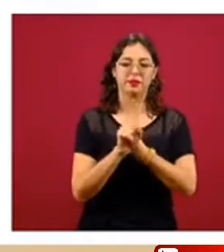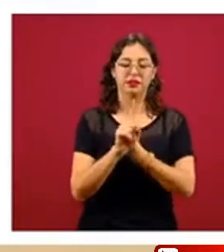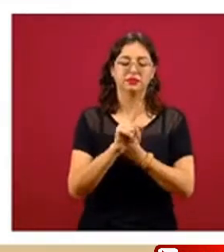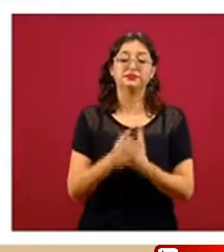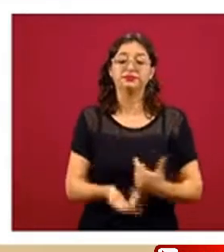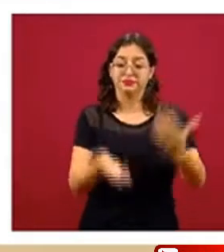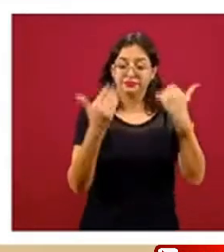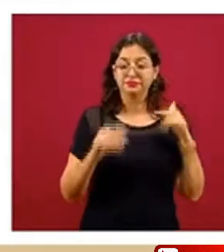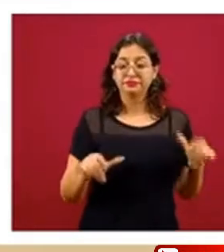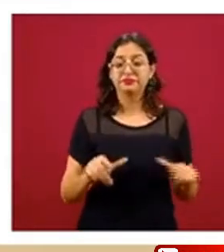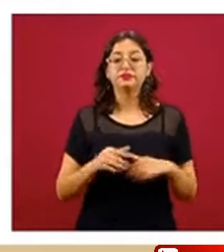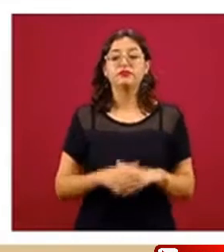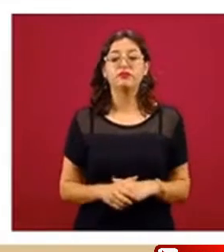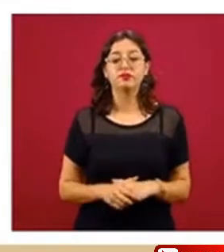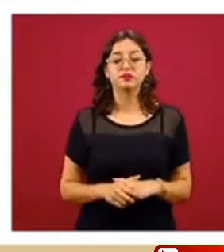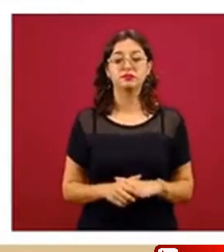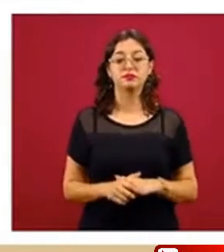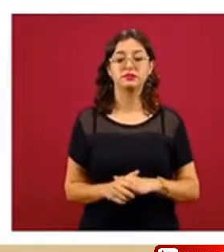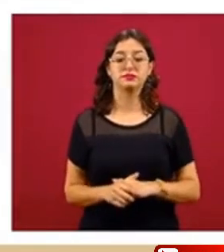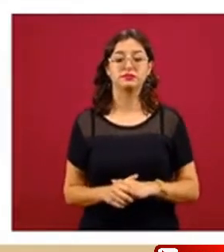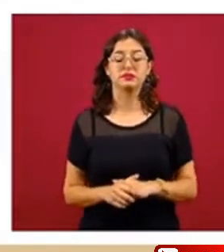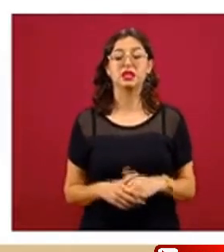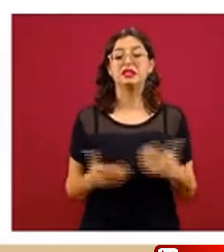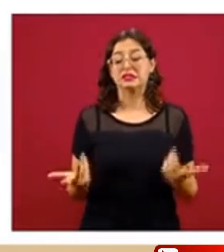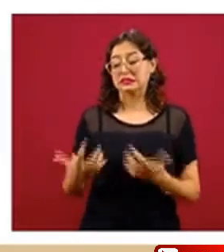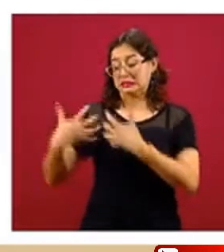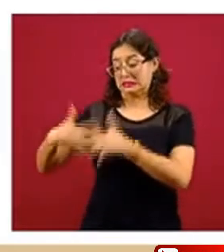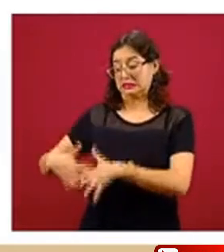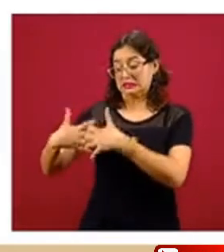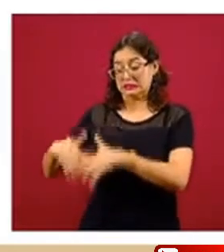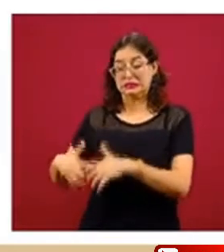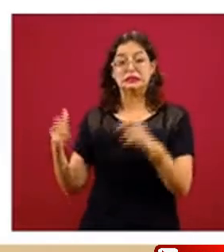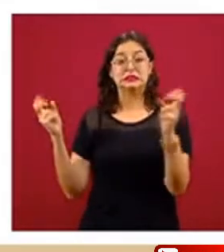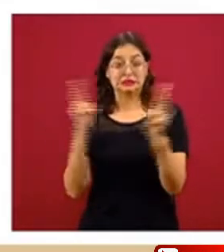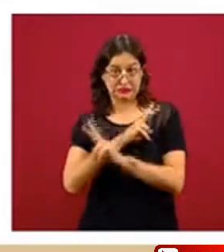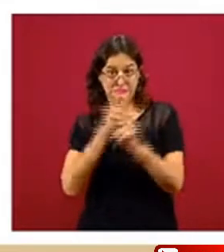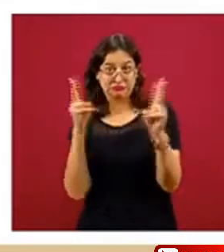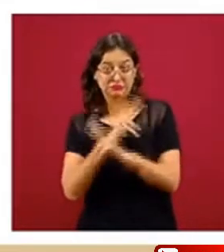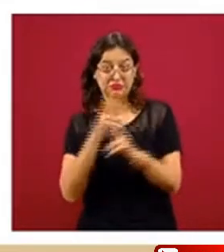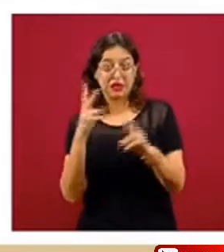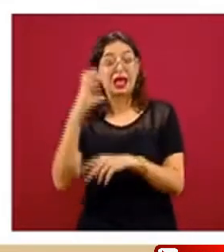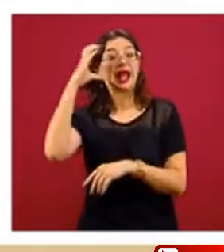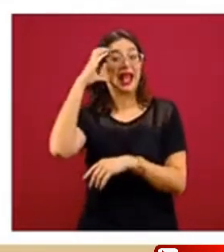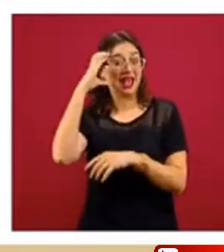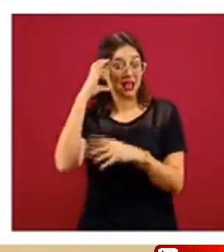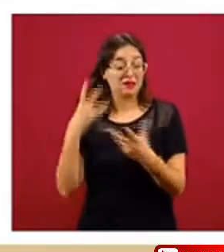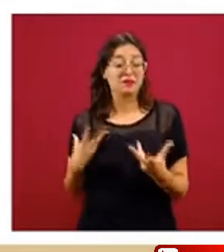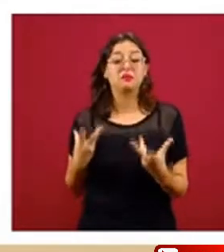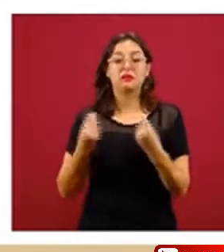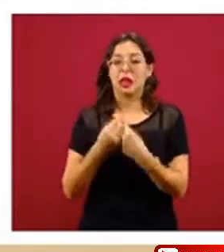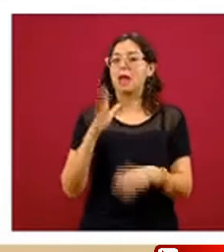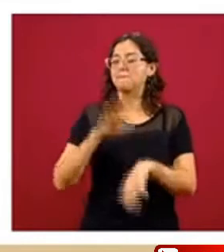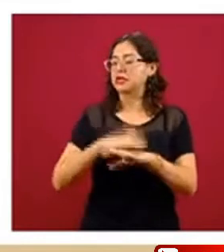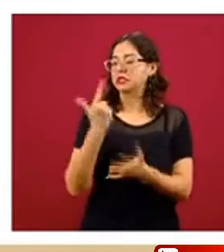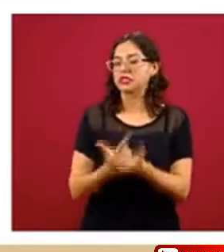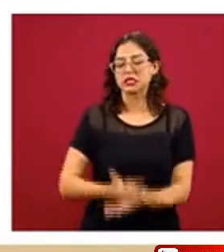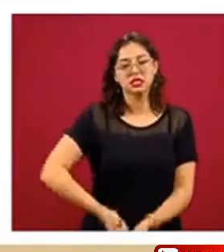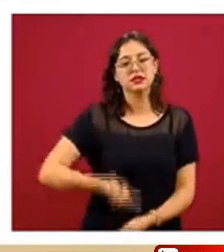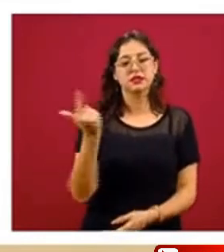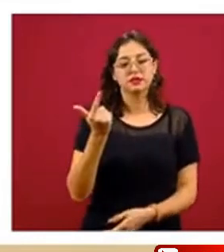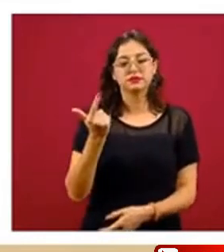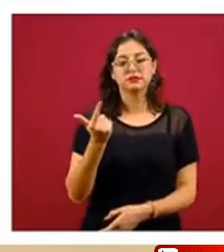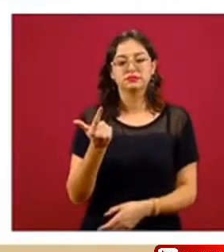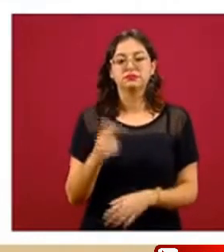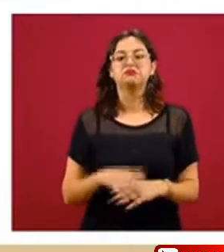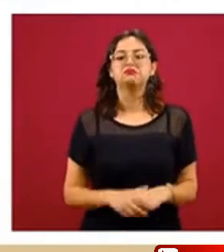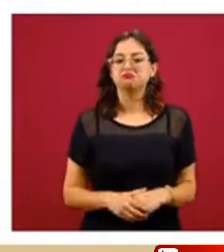La ocupación de camas con ventilador, es decir, camas de hospital para personas críticamente enfermas,